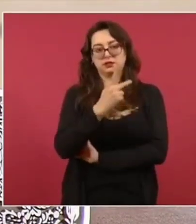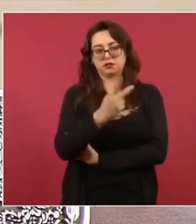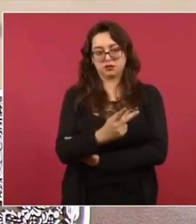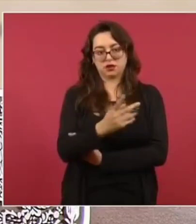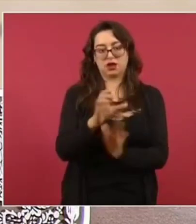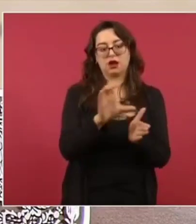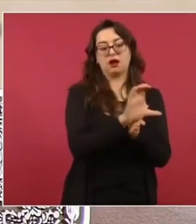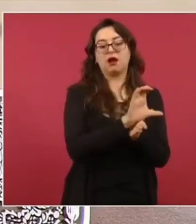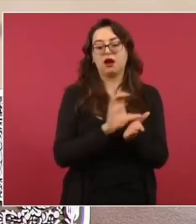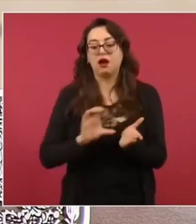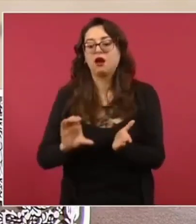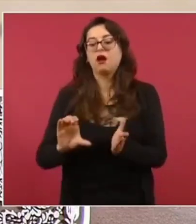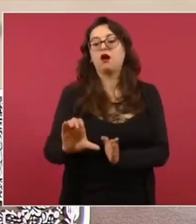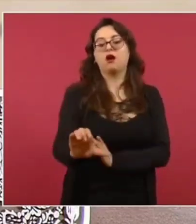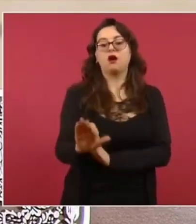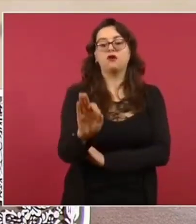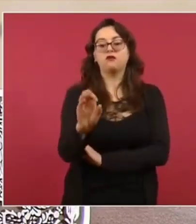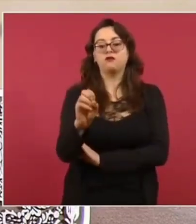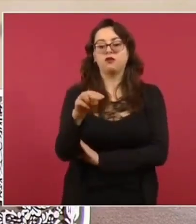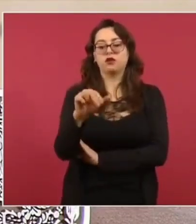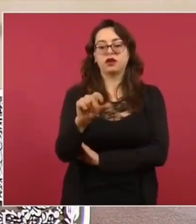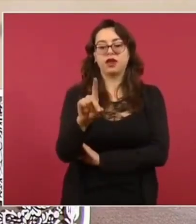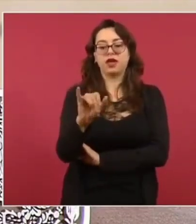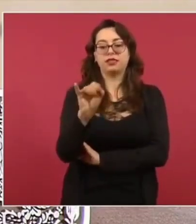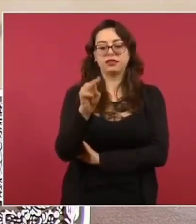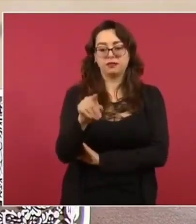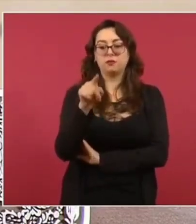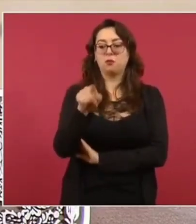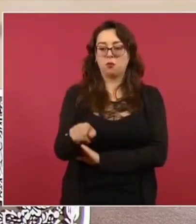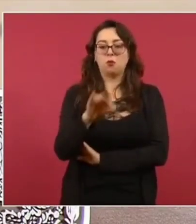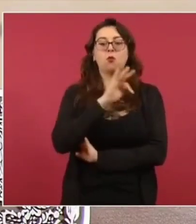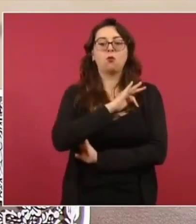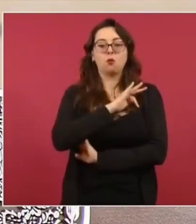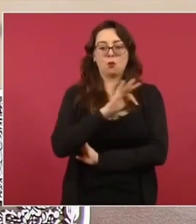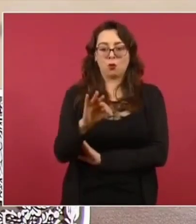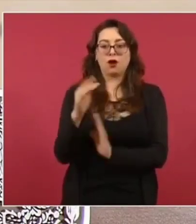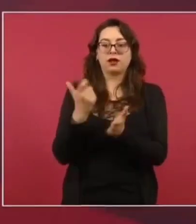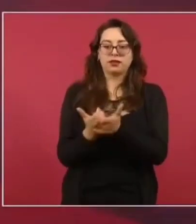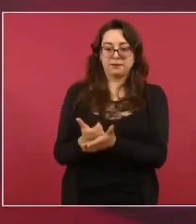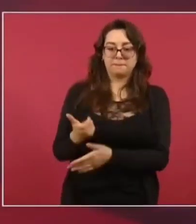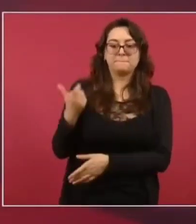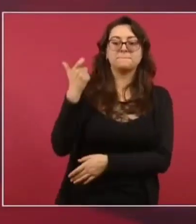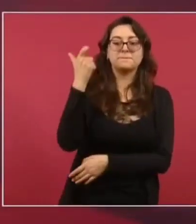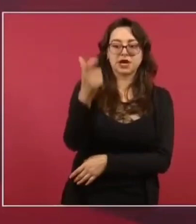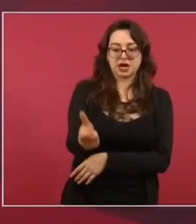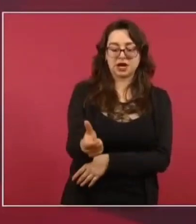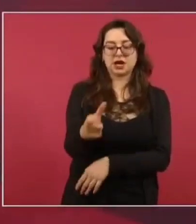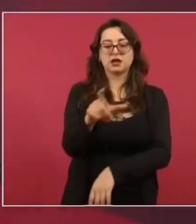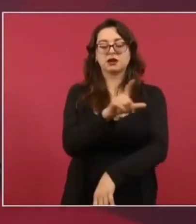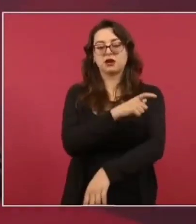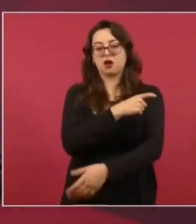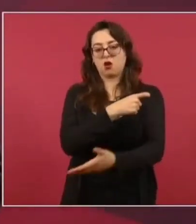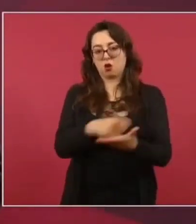Fonadín para darle esa capacidad de financiar la compra.